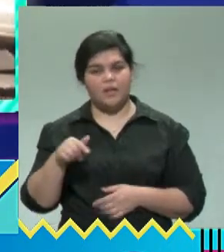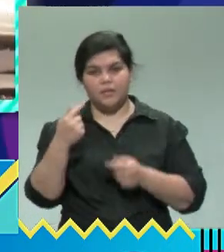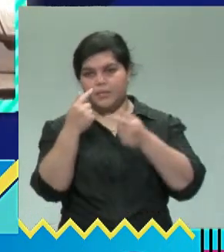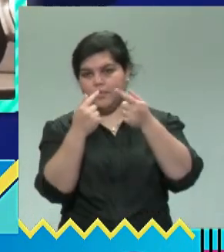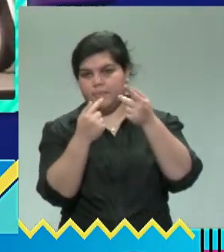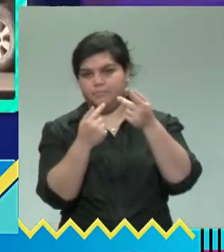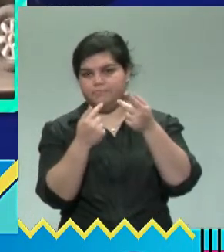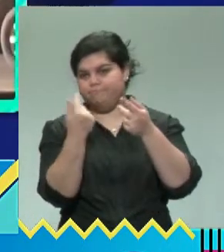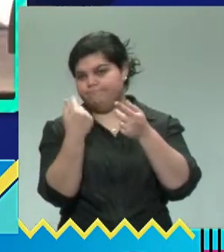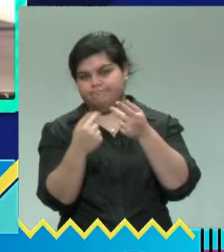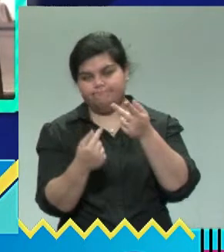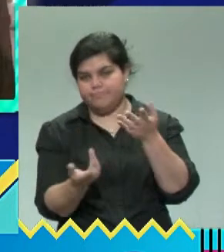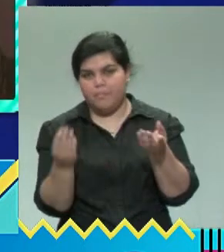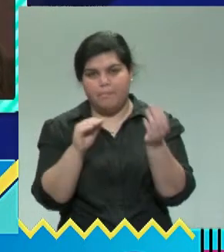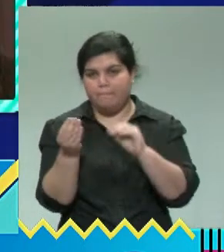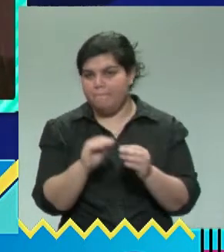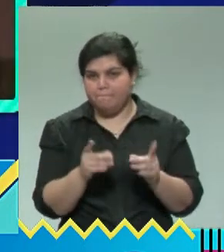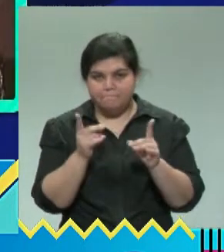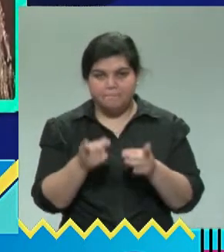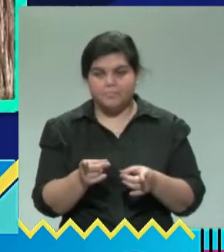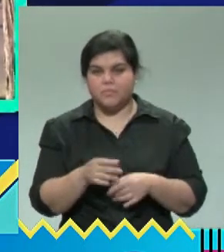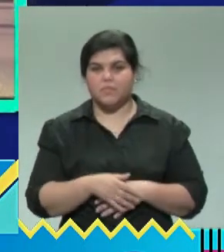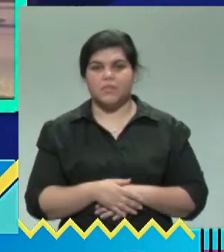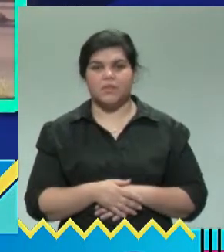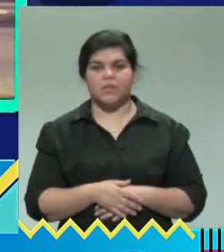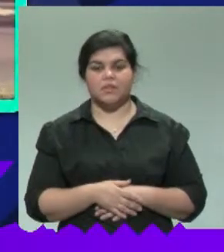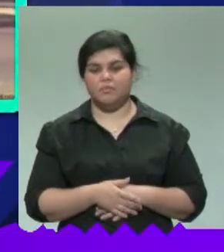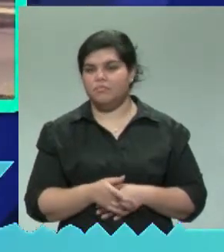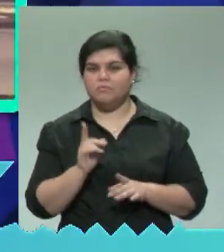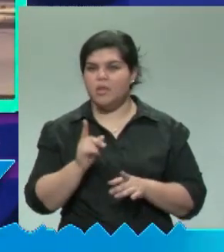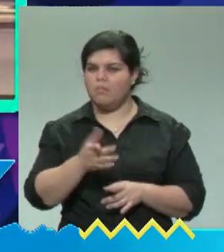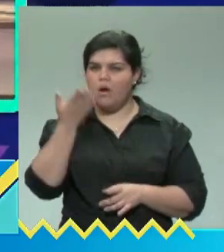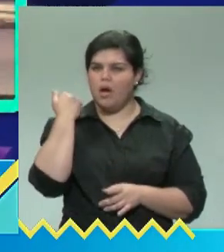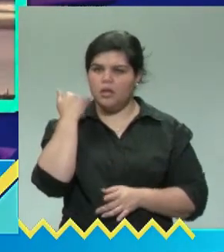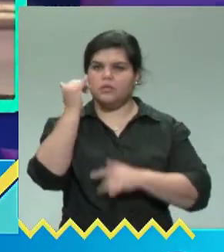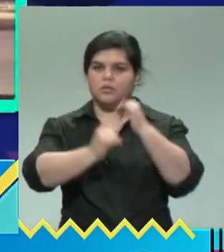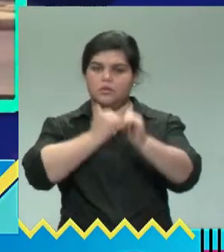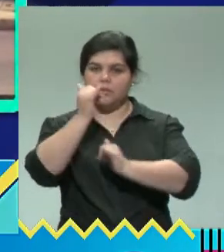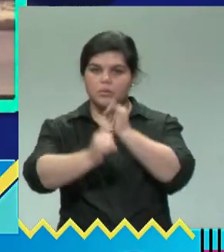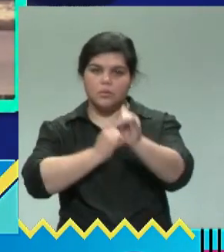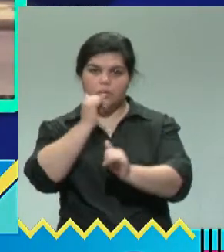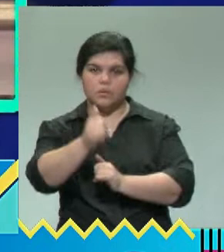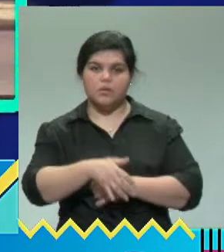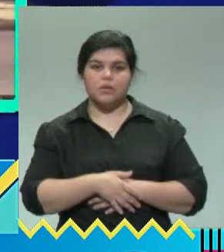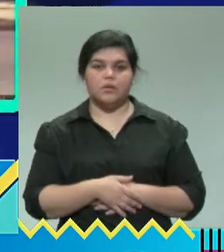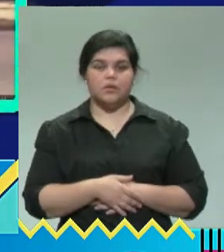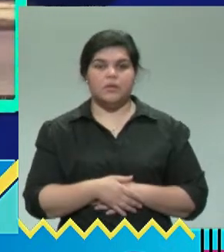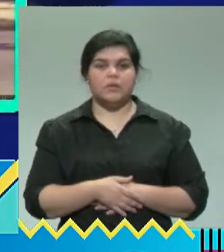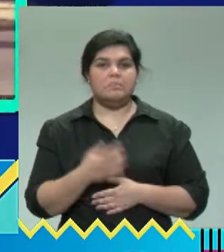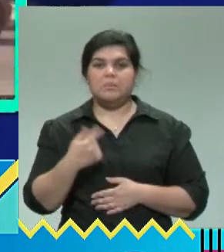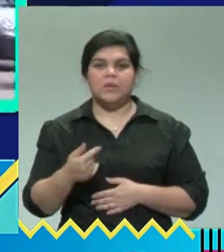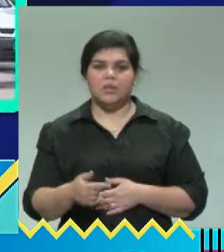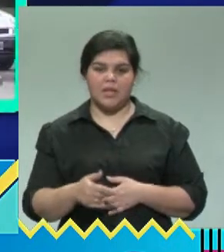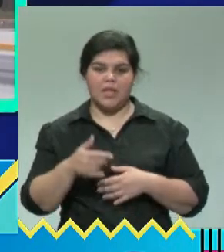para agregar, y creo que es algo de lo que hablábamos anteriormente en términos de lo que significa el avance de la